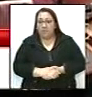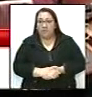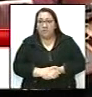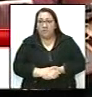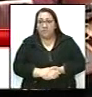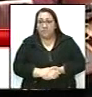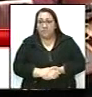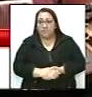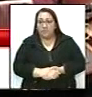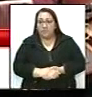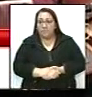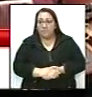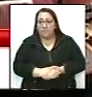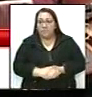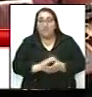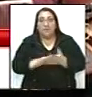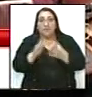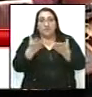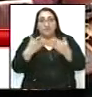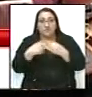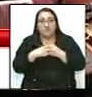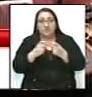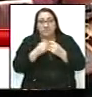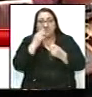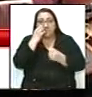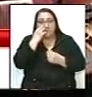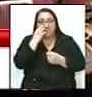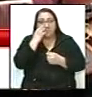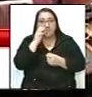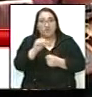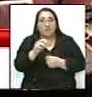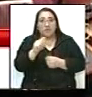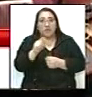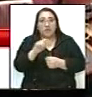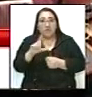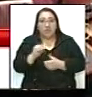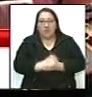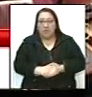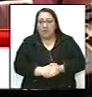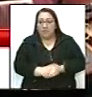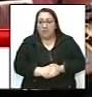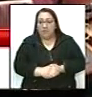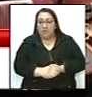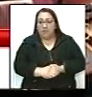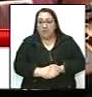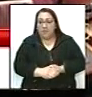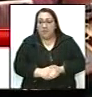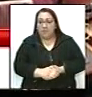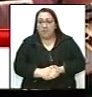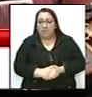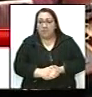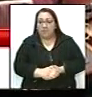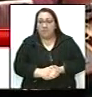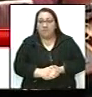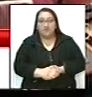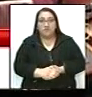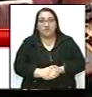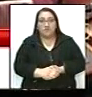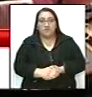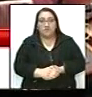No te vi. Una interrupción me ha pedido el congresista. Congresista Mantilla tiene la palabra, y una interrupción para el congresista Violeta. Congresista